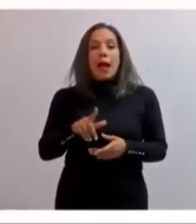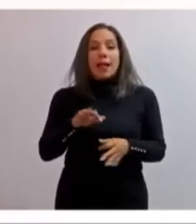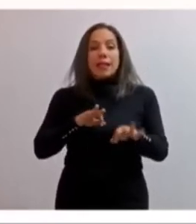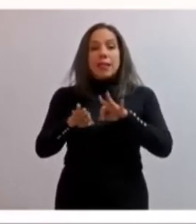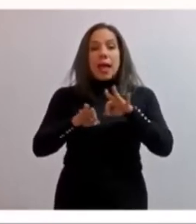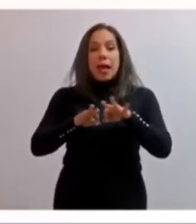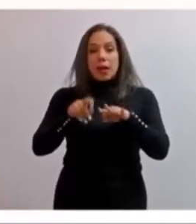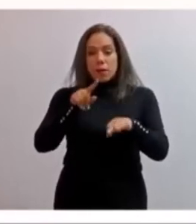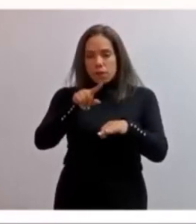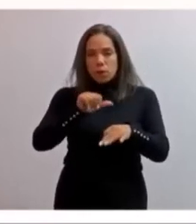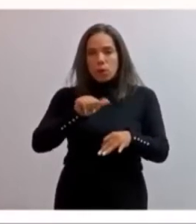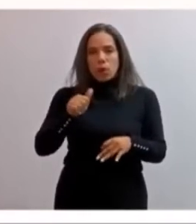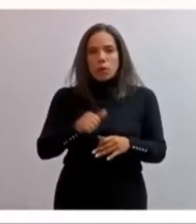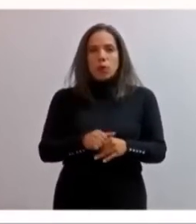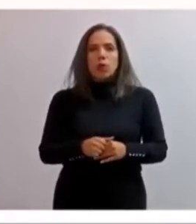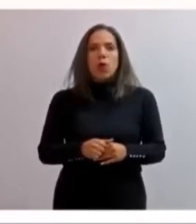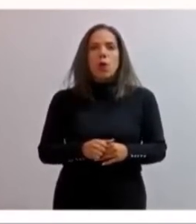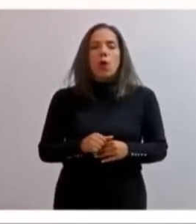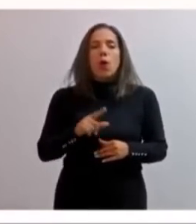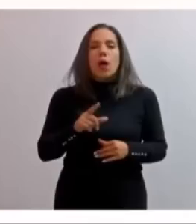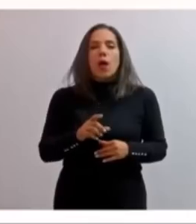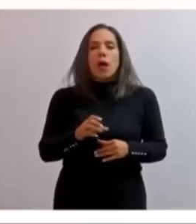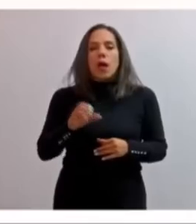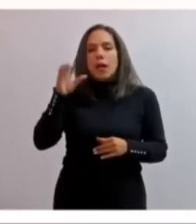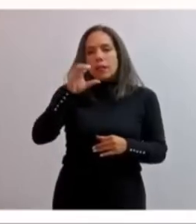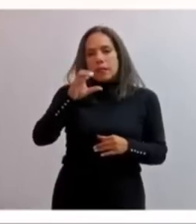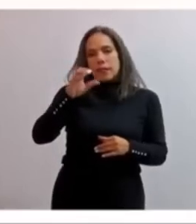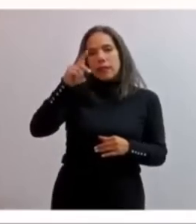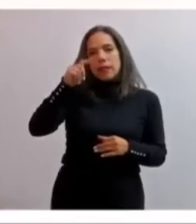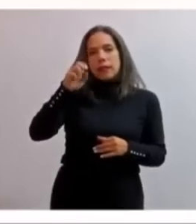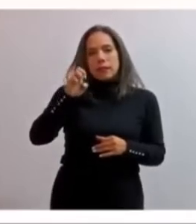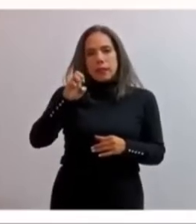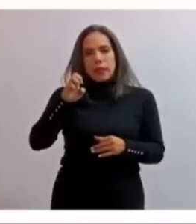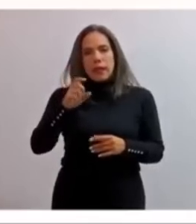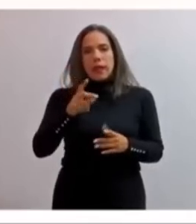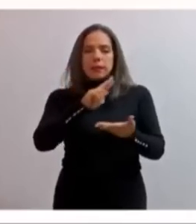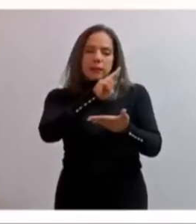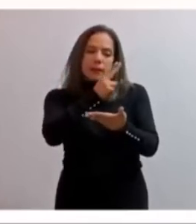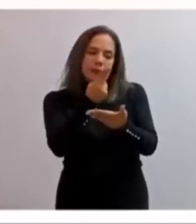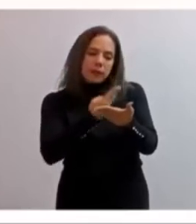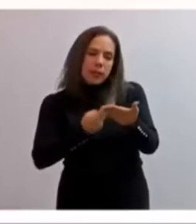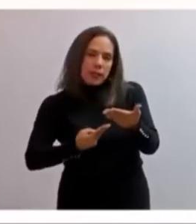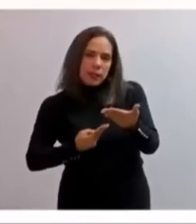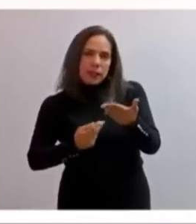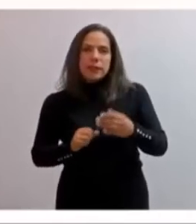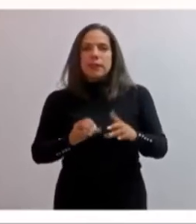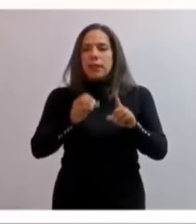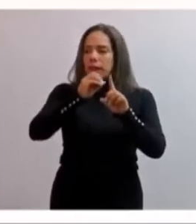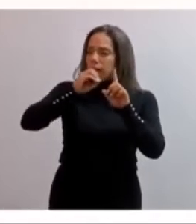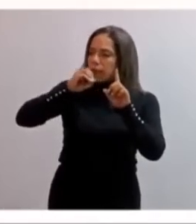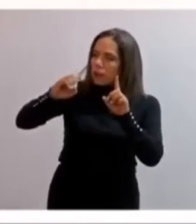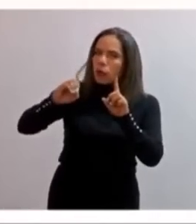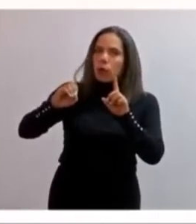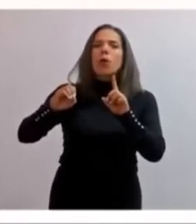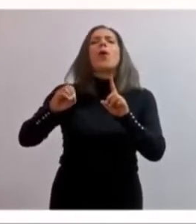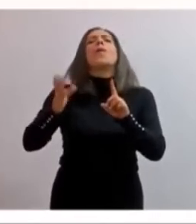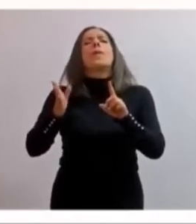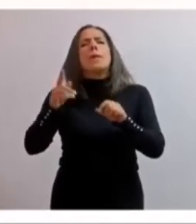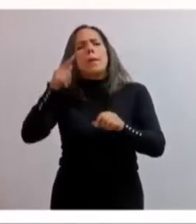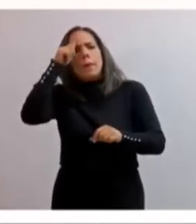del Consejo Técnico se abre espacio para el codiseño curricular a fin de